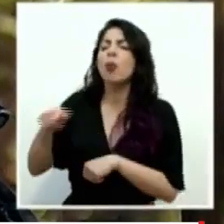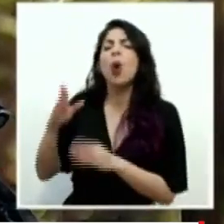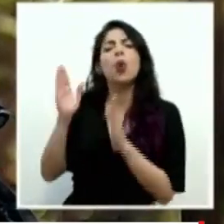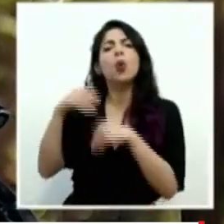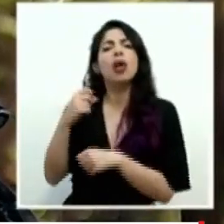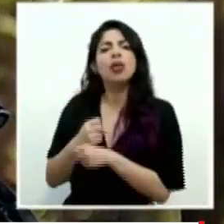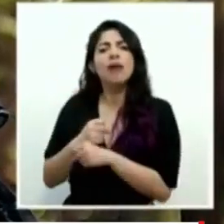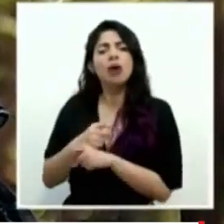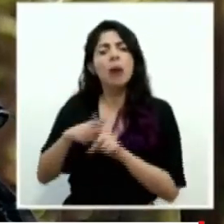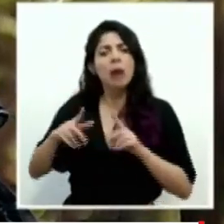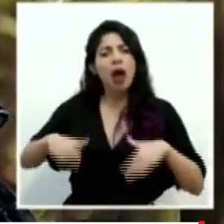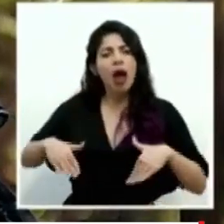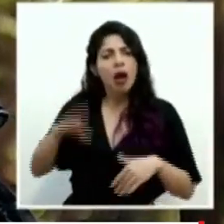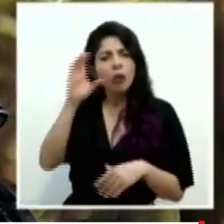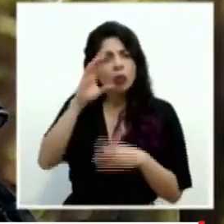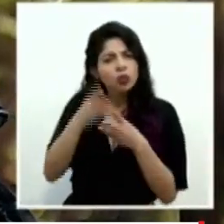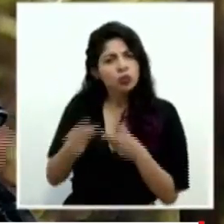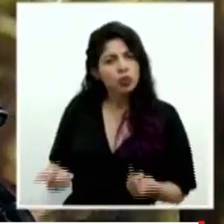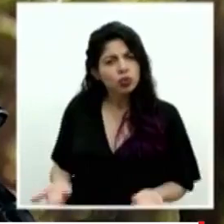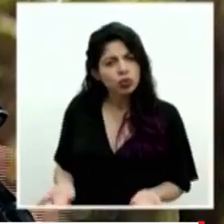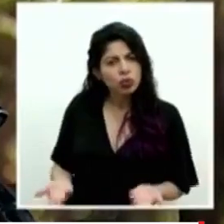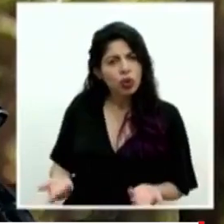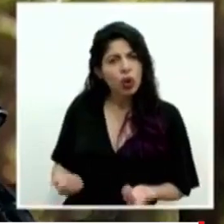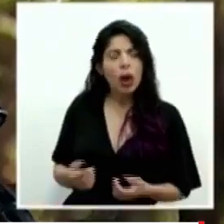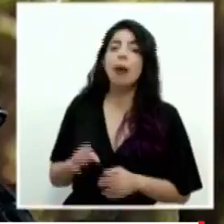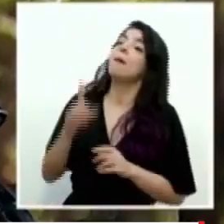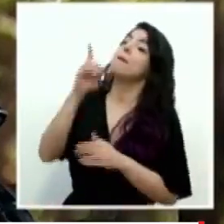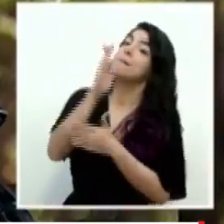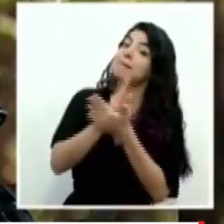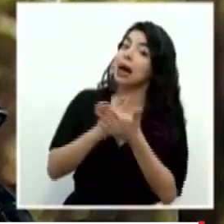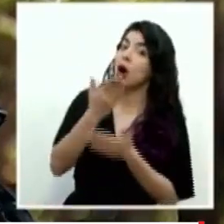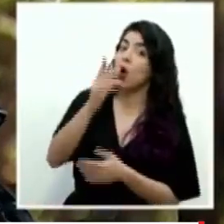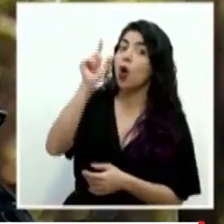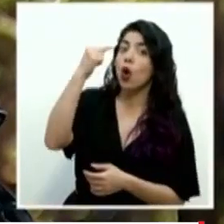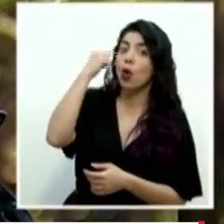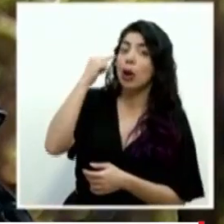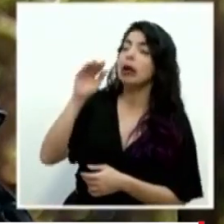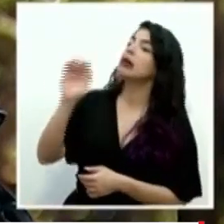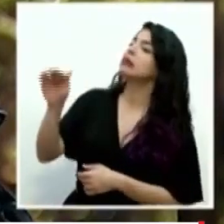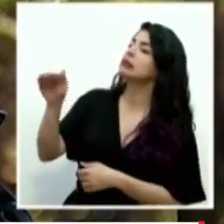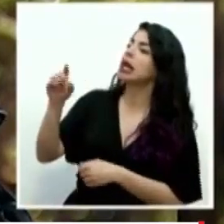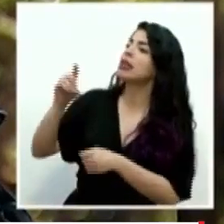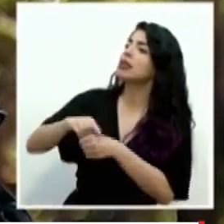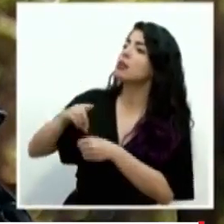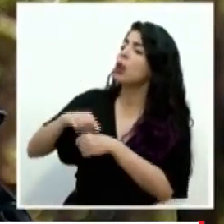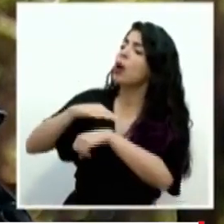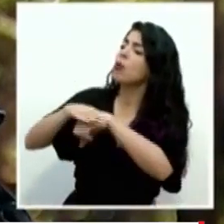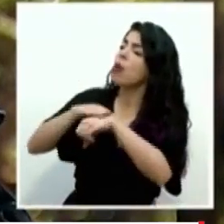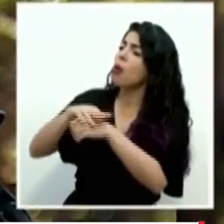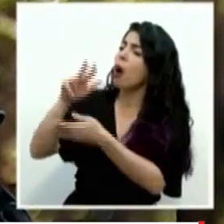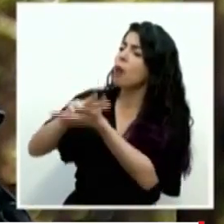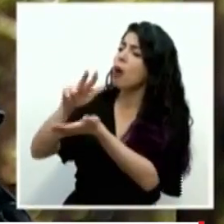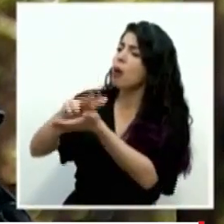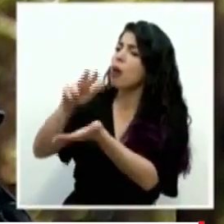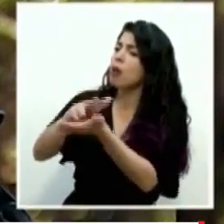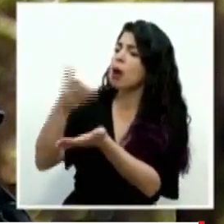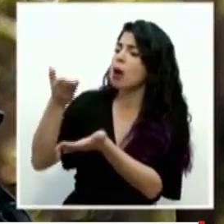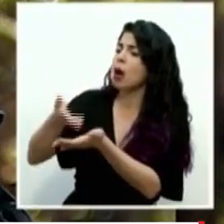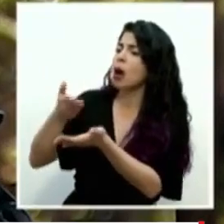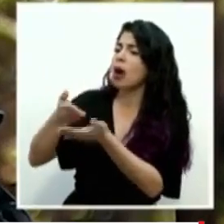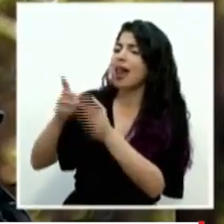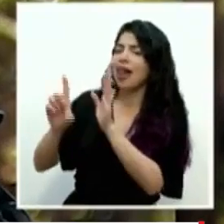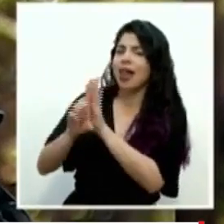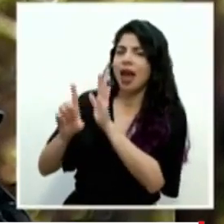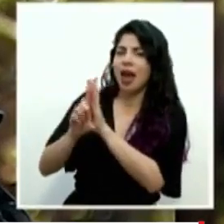que en buscar soluciones. Y lo digo porque, por un lado, ustedes como gobierno le piden a los diputados que aprueben o aceleren la aprobación